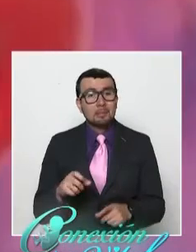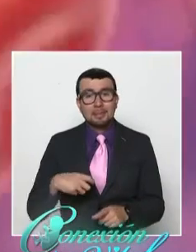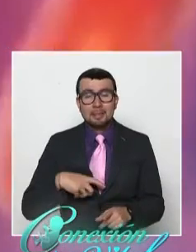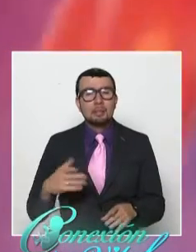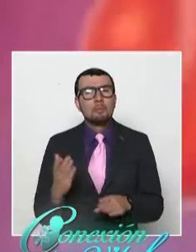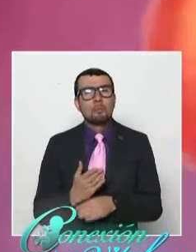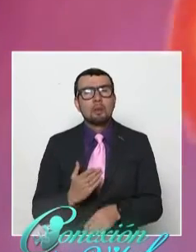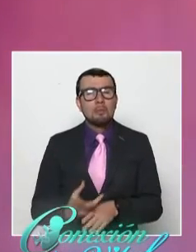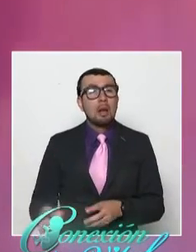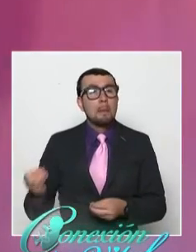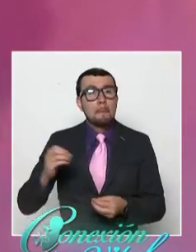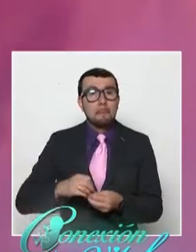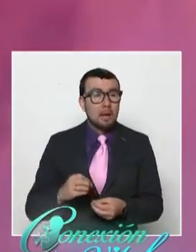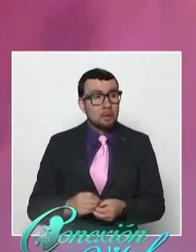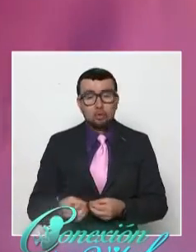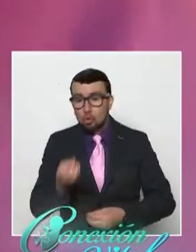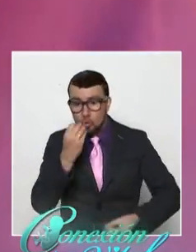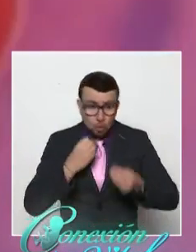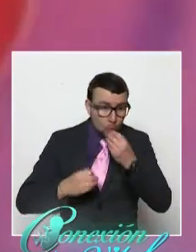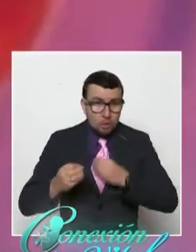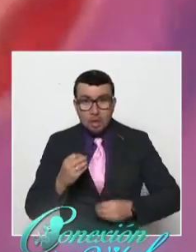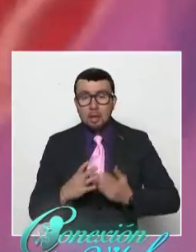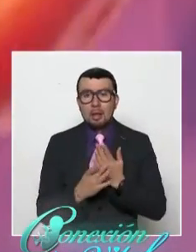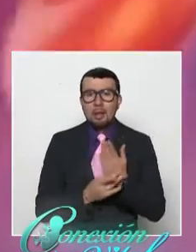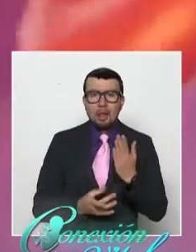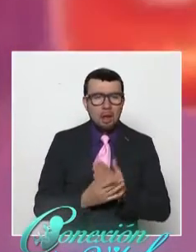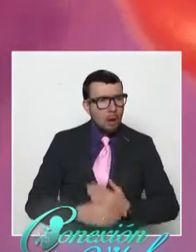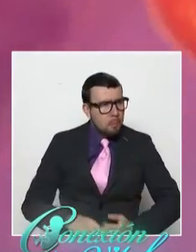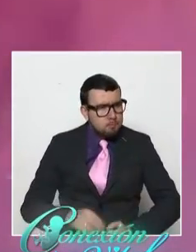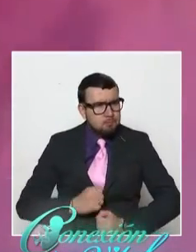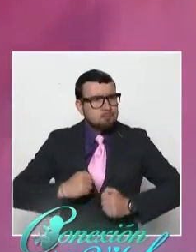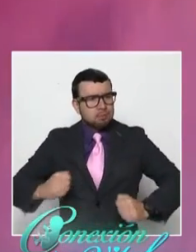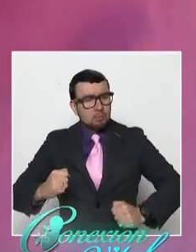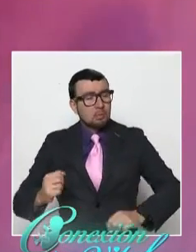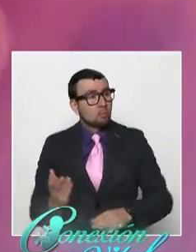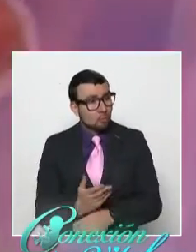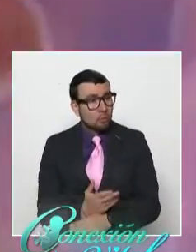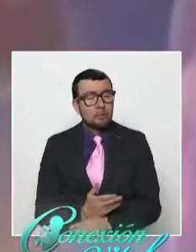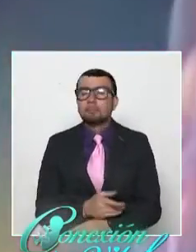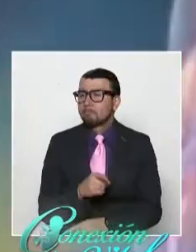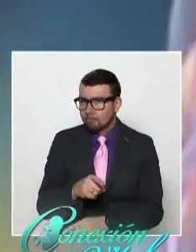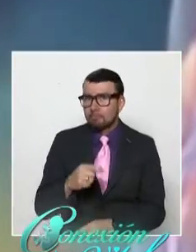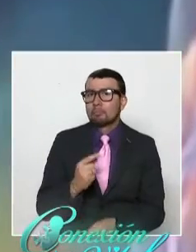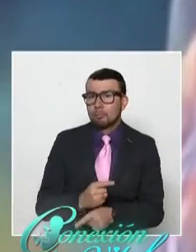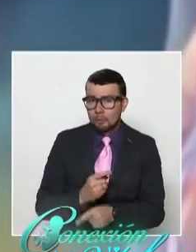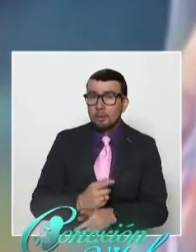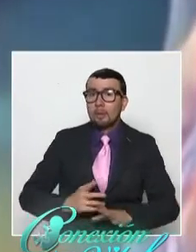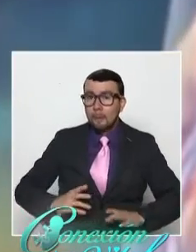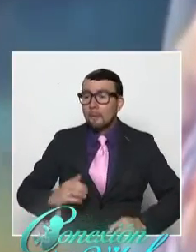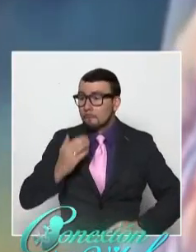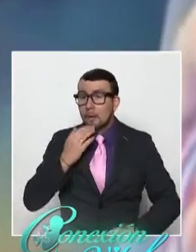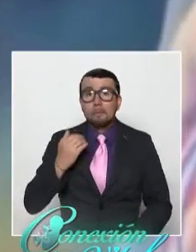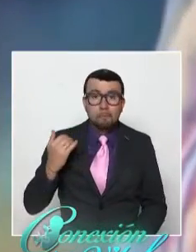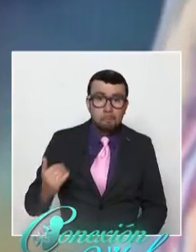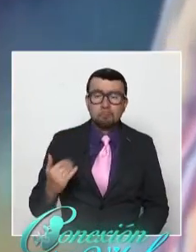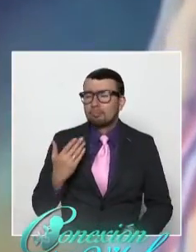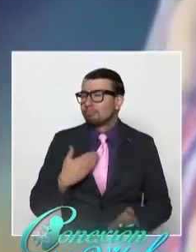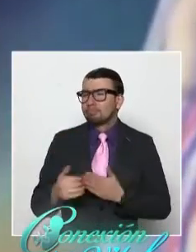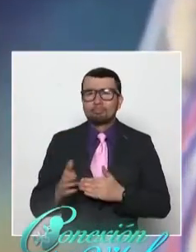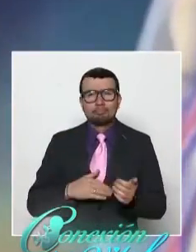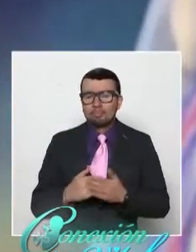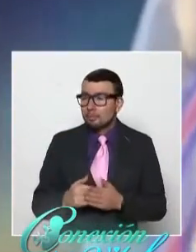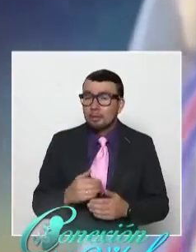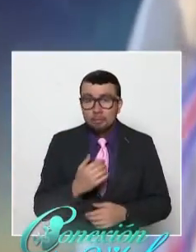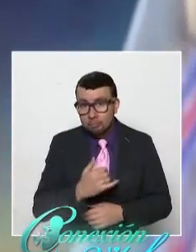problema metabólico, que ellos tienen las grasas se tienen alteran. Un síndrome metabólico bastante severo. Y en este caso, independiente de lo demás,